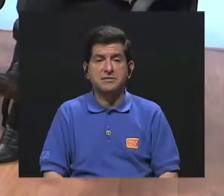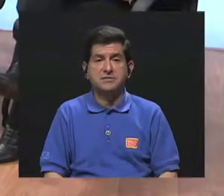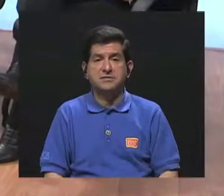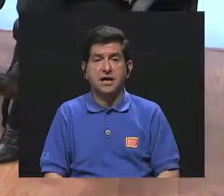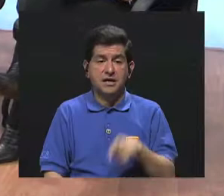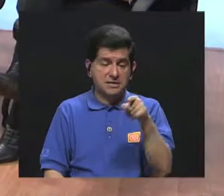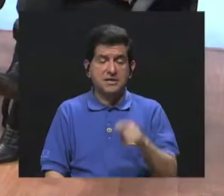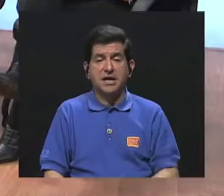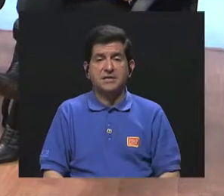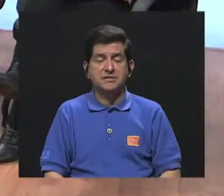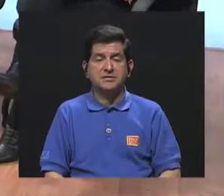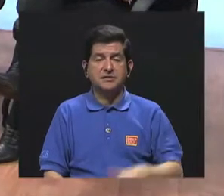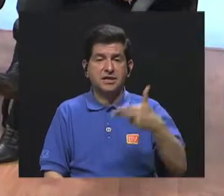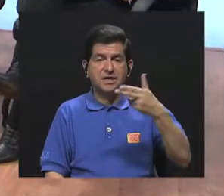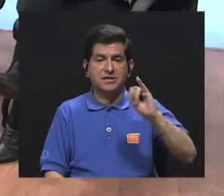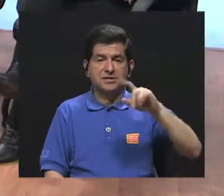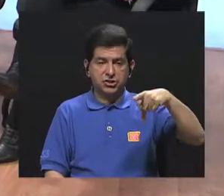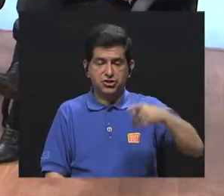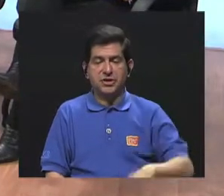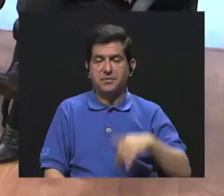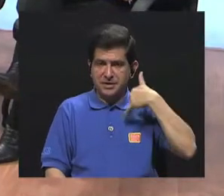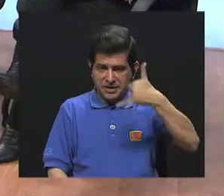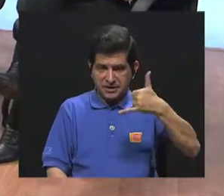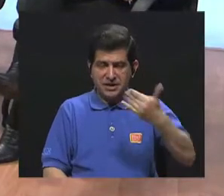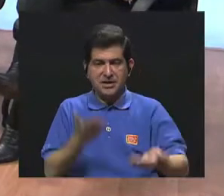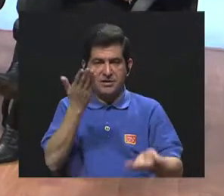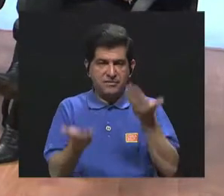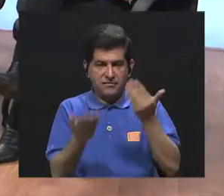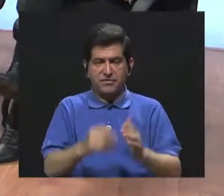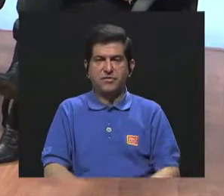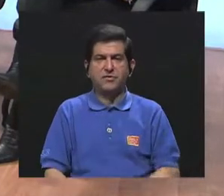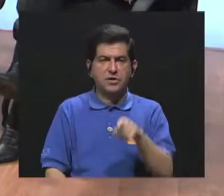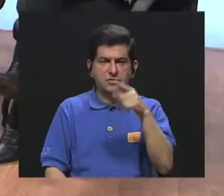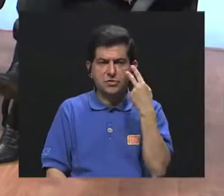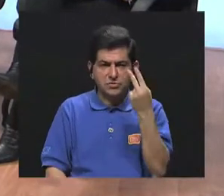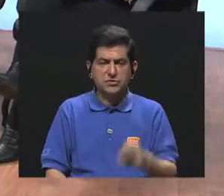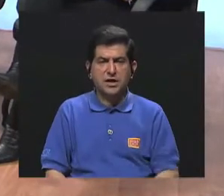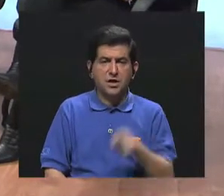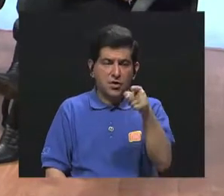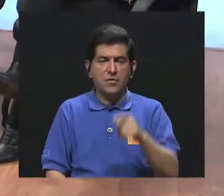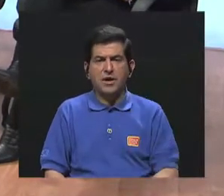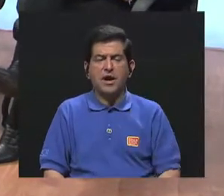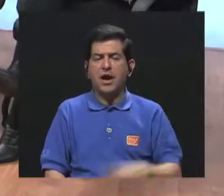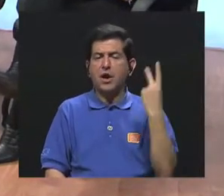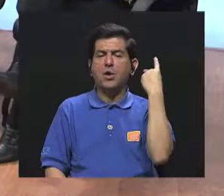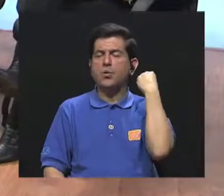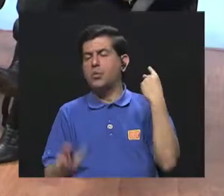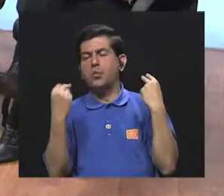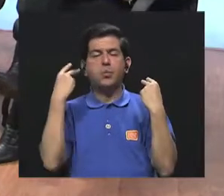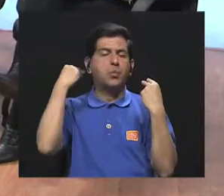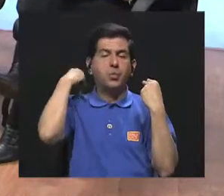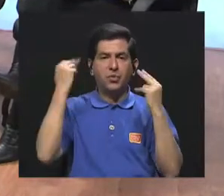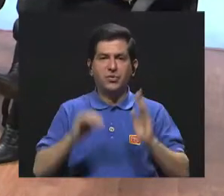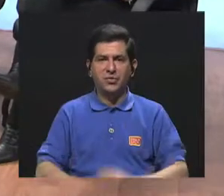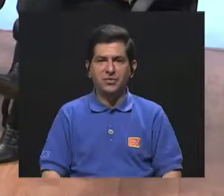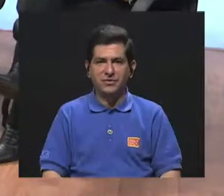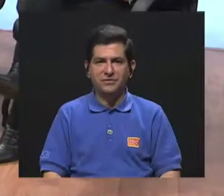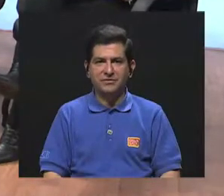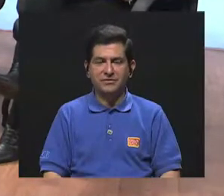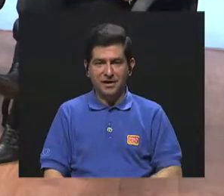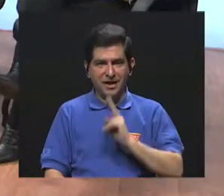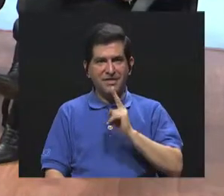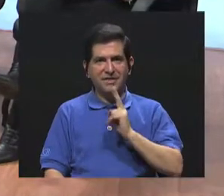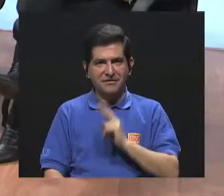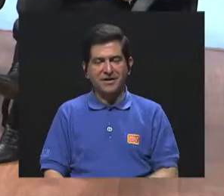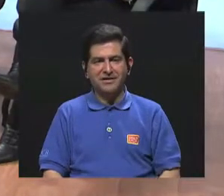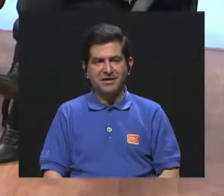tarjetas estas, chips de teléfono. Ajá. O de repente lo ves como cortando pelo. Sí. De repente lo ves como, o sea, realmente